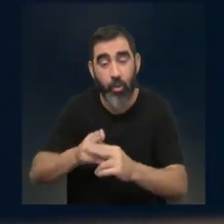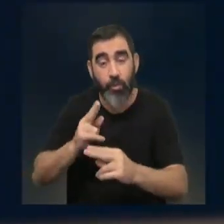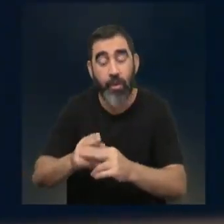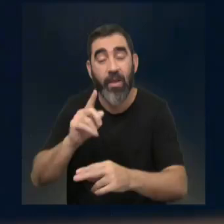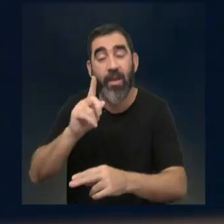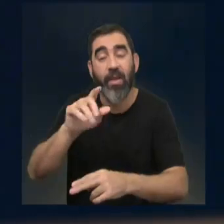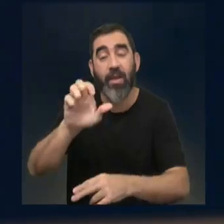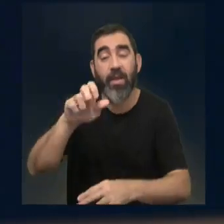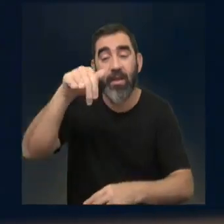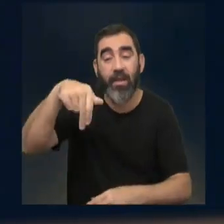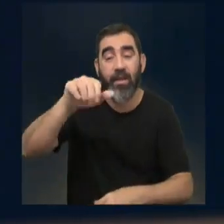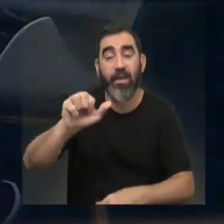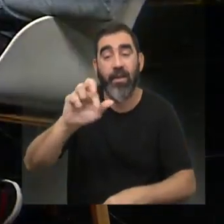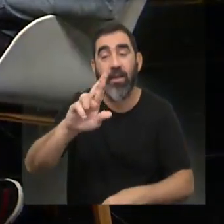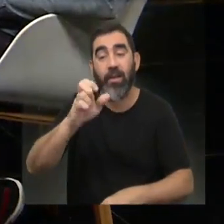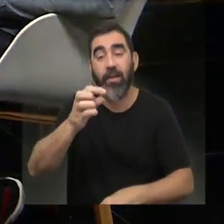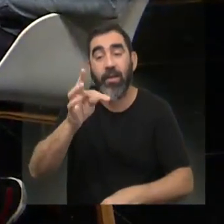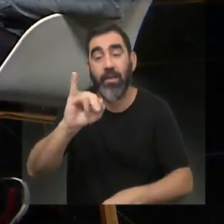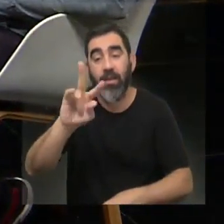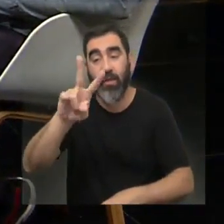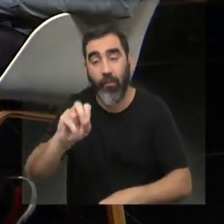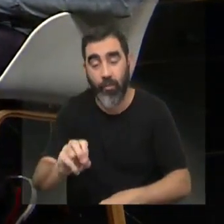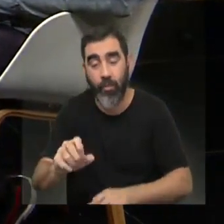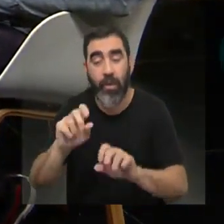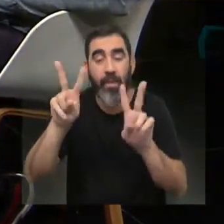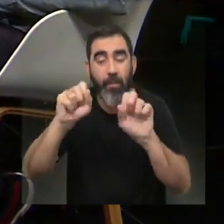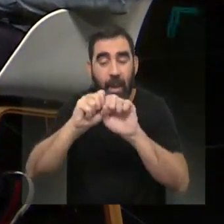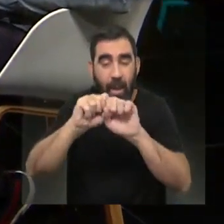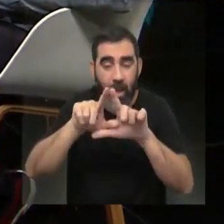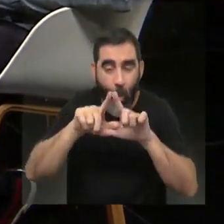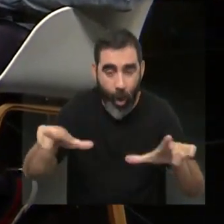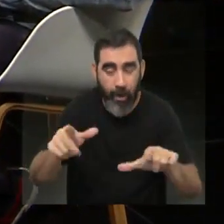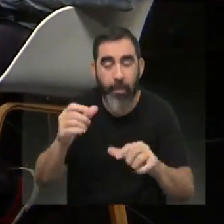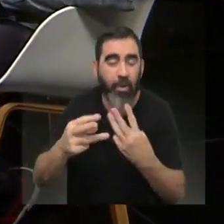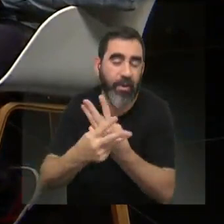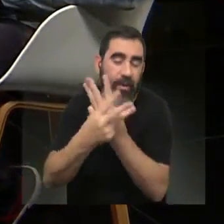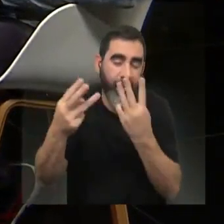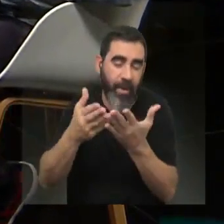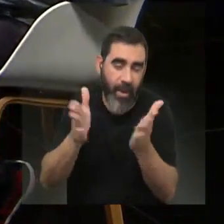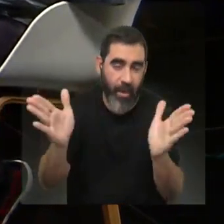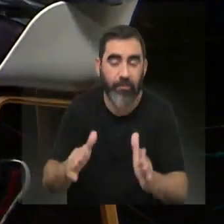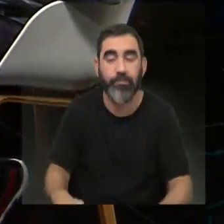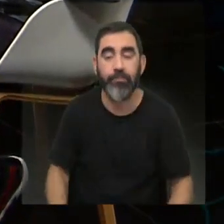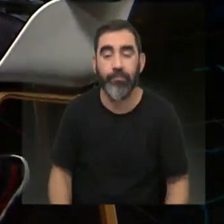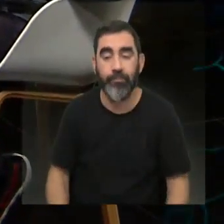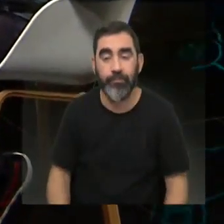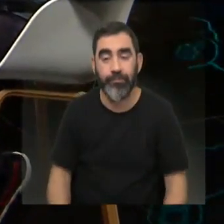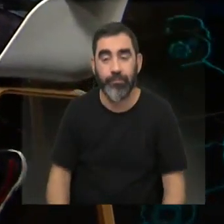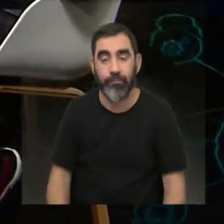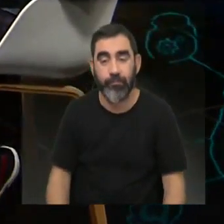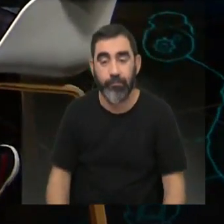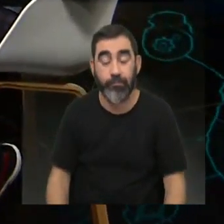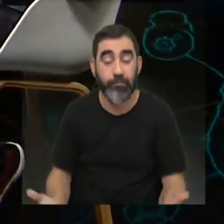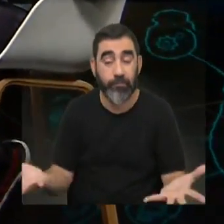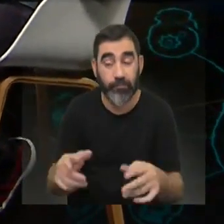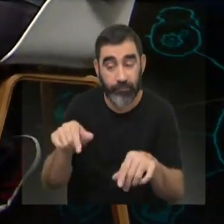generativo, en este caso para lo que son lenguajes, pero hay, digamos, es un concepto más abierto pero creo que la vedette hoy en día